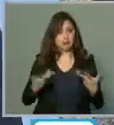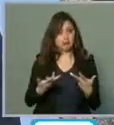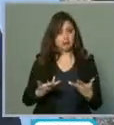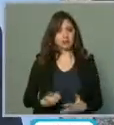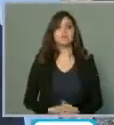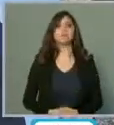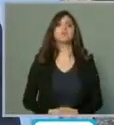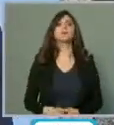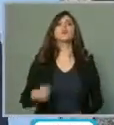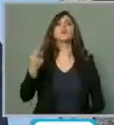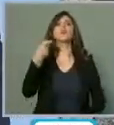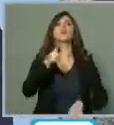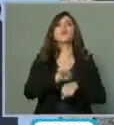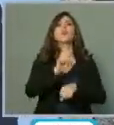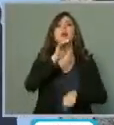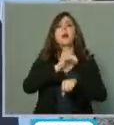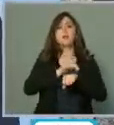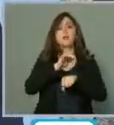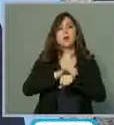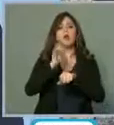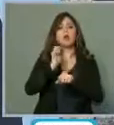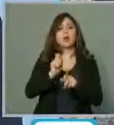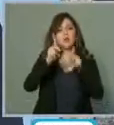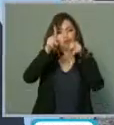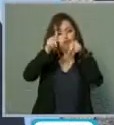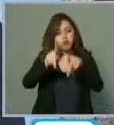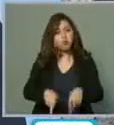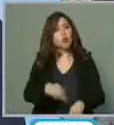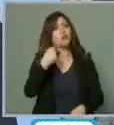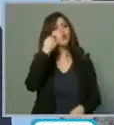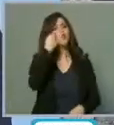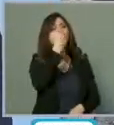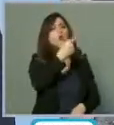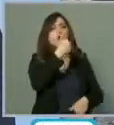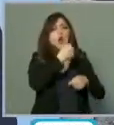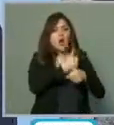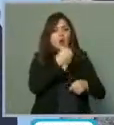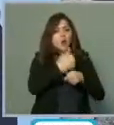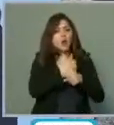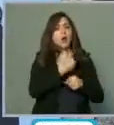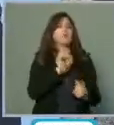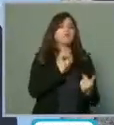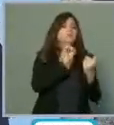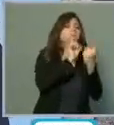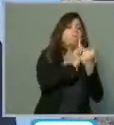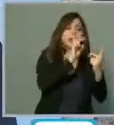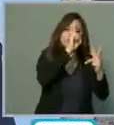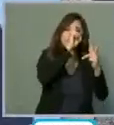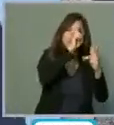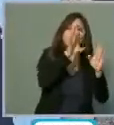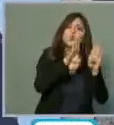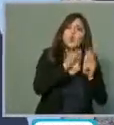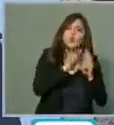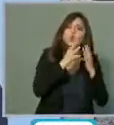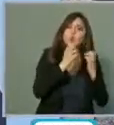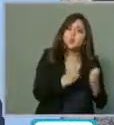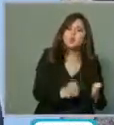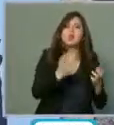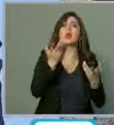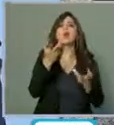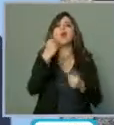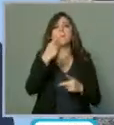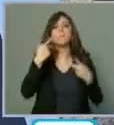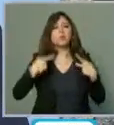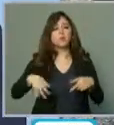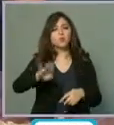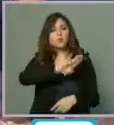un amigo platicando que estaba en un velorio cuando ve llegar a un ancianito y él se dirige al anciano con mucho respeto y le dice, ¿cómo está? Había muerto alguien